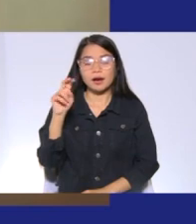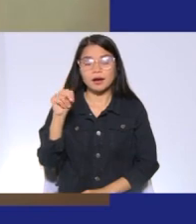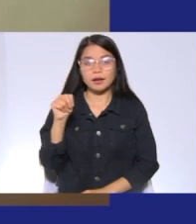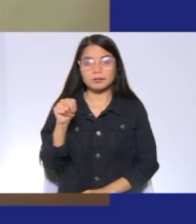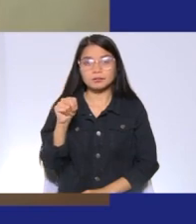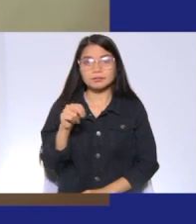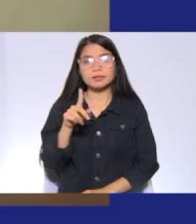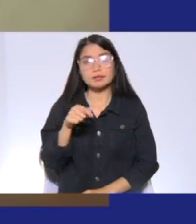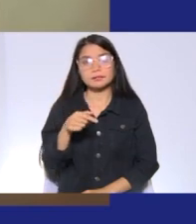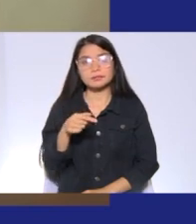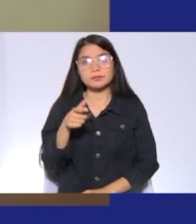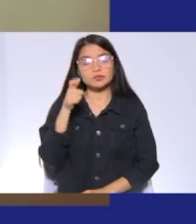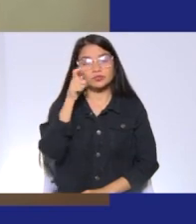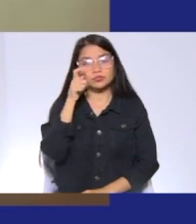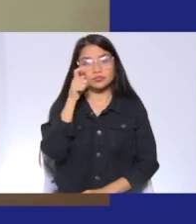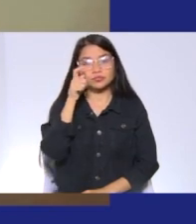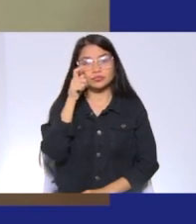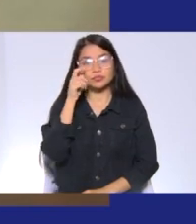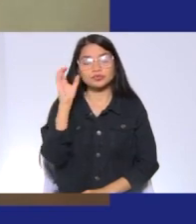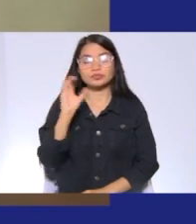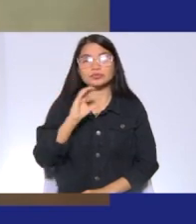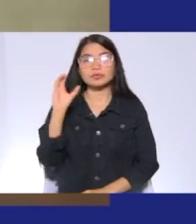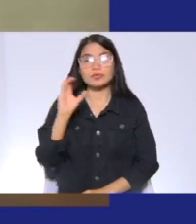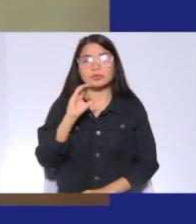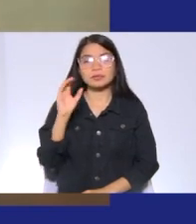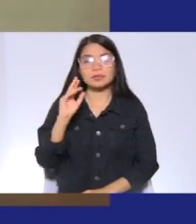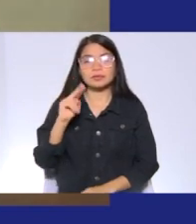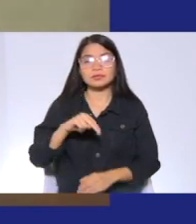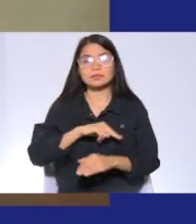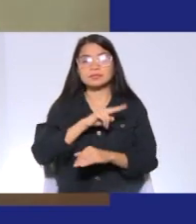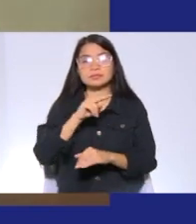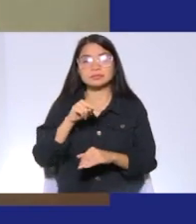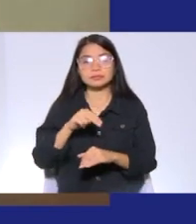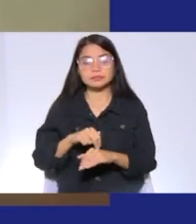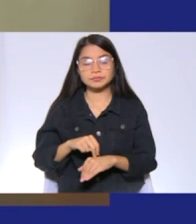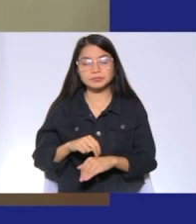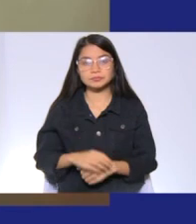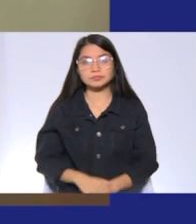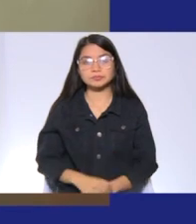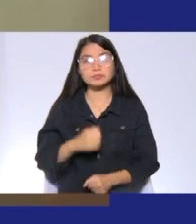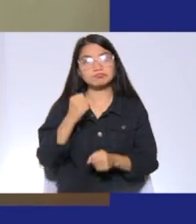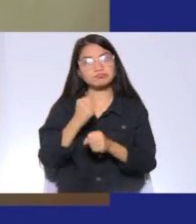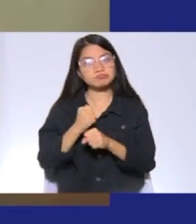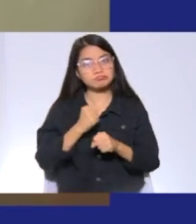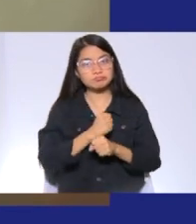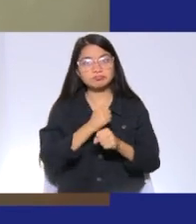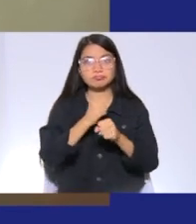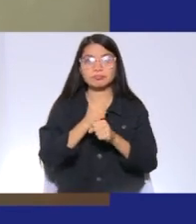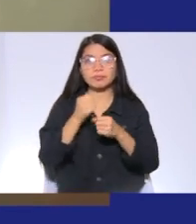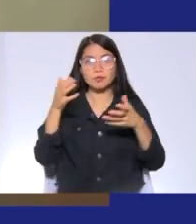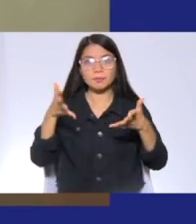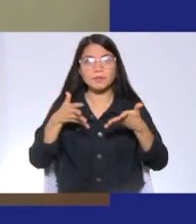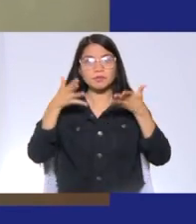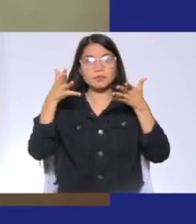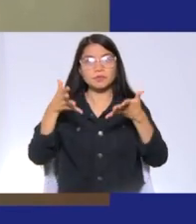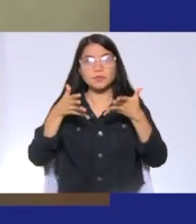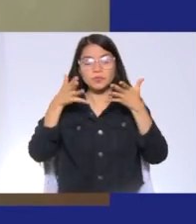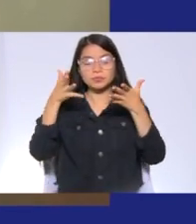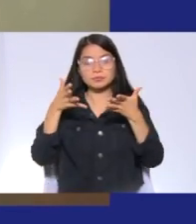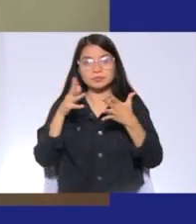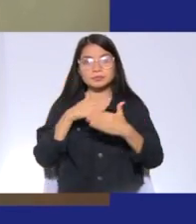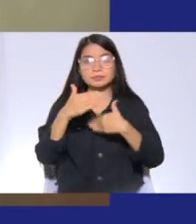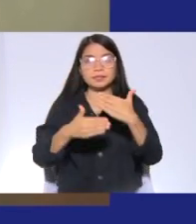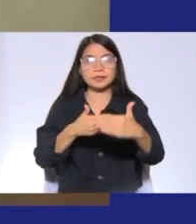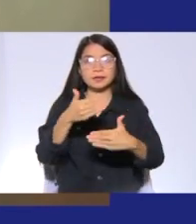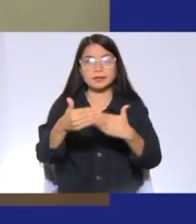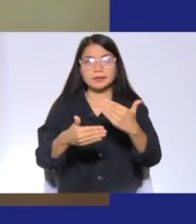Distrito Capital, igualmente a nivel nacional, que están llevando todas las orientaciones para que este proceso educativo